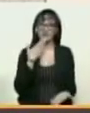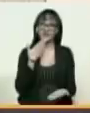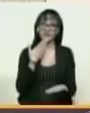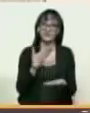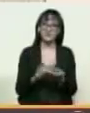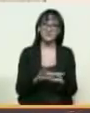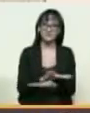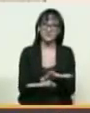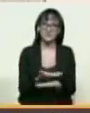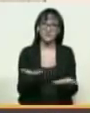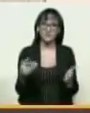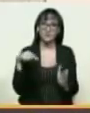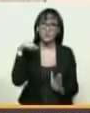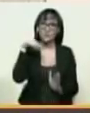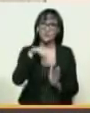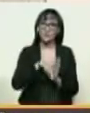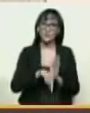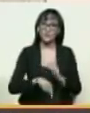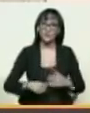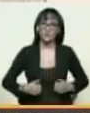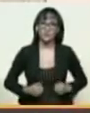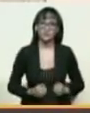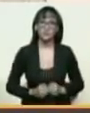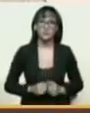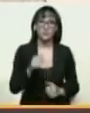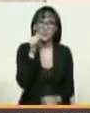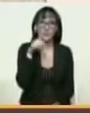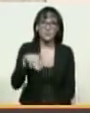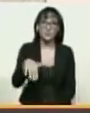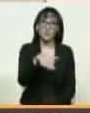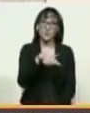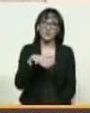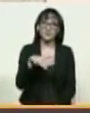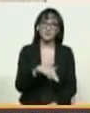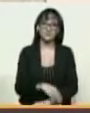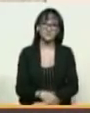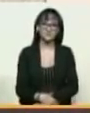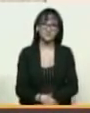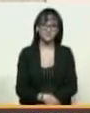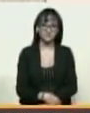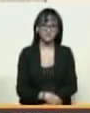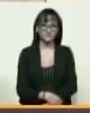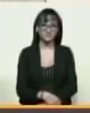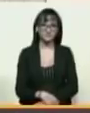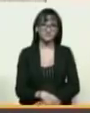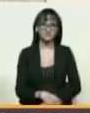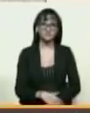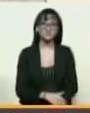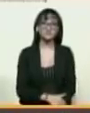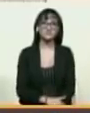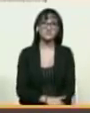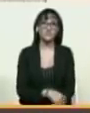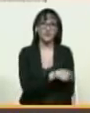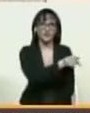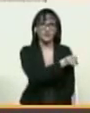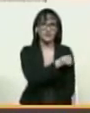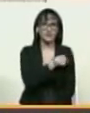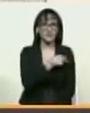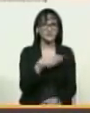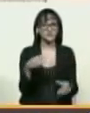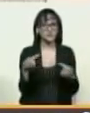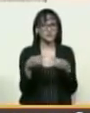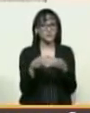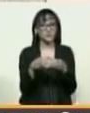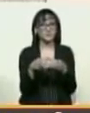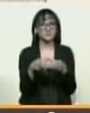agradecimiento profundo de nuestro pueblo. Está también entre la delegación el